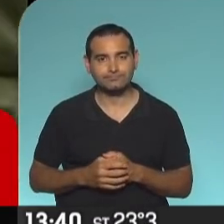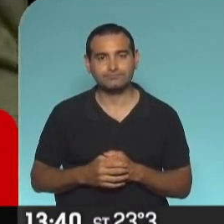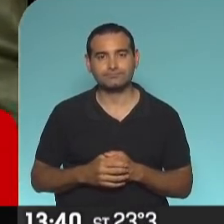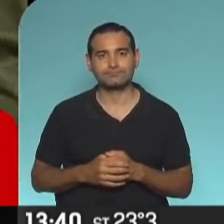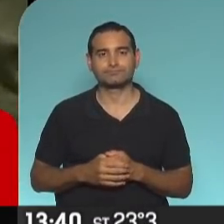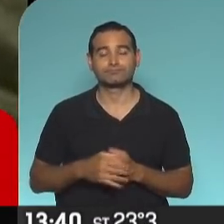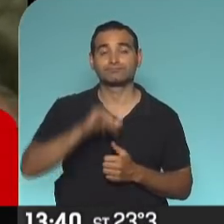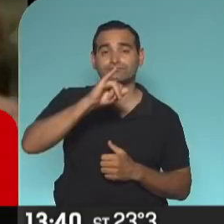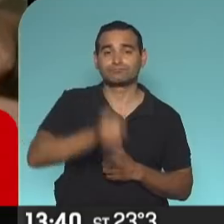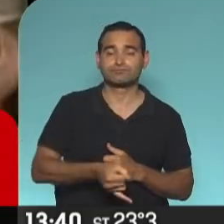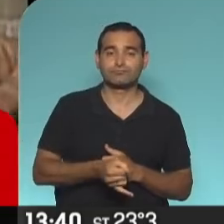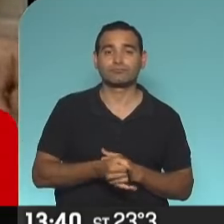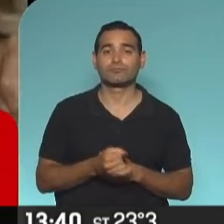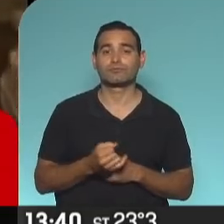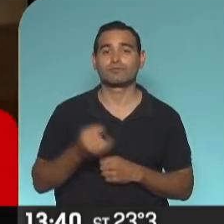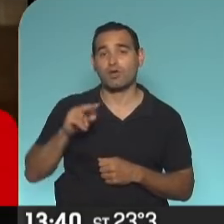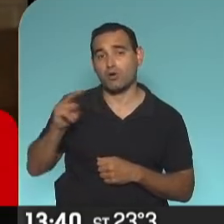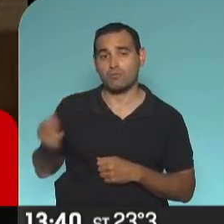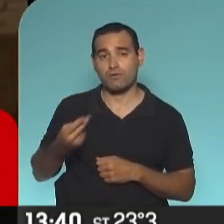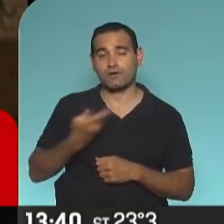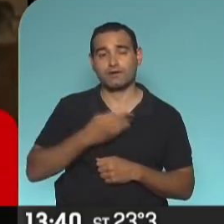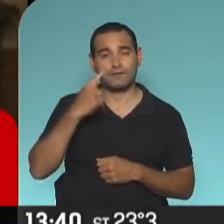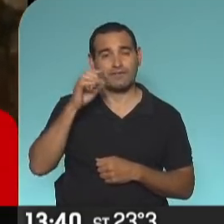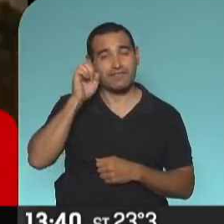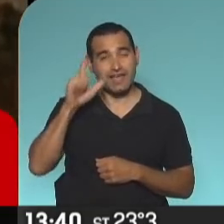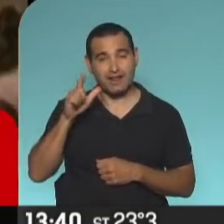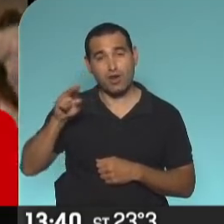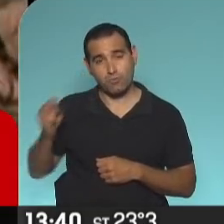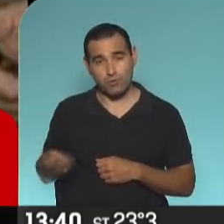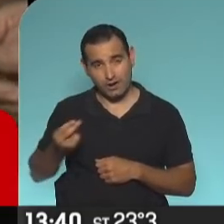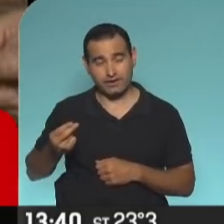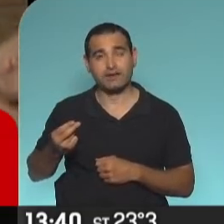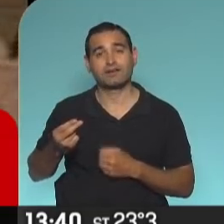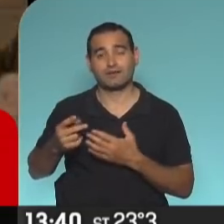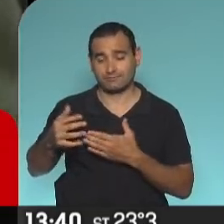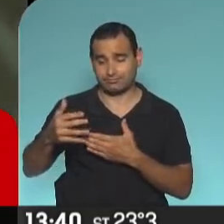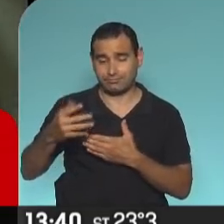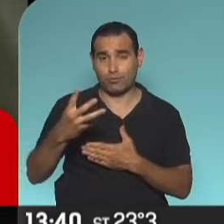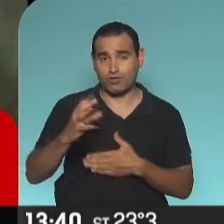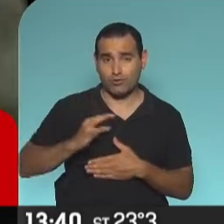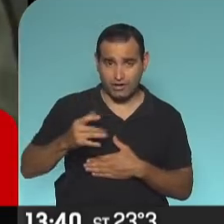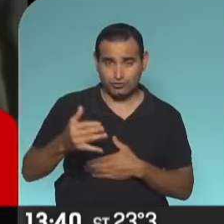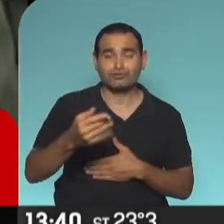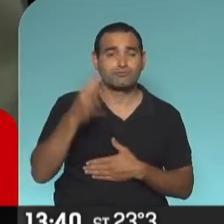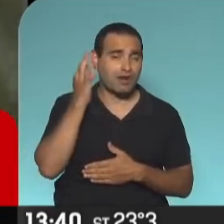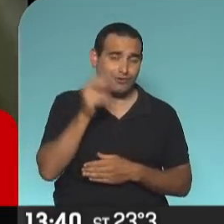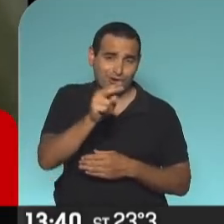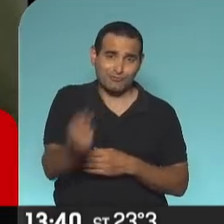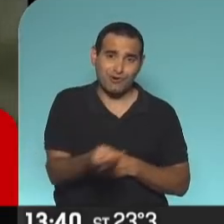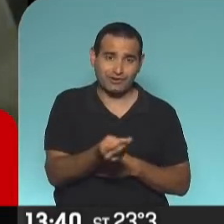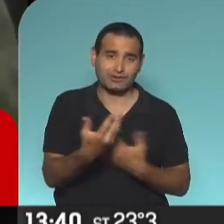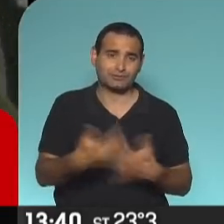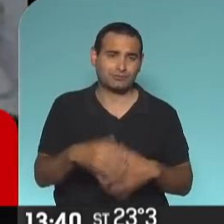Sí, 4 años después, ¿no? Fue en 2016 lo de Fidel Castro. Él era realmente un